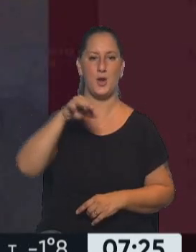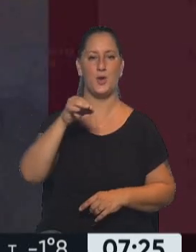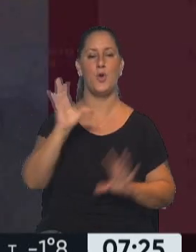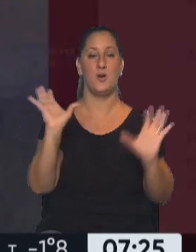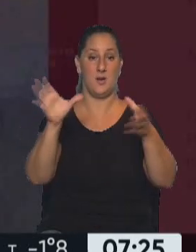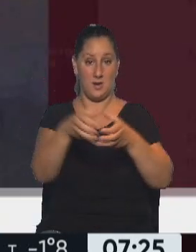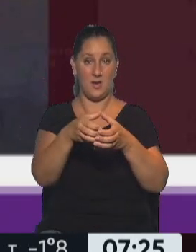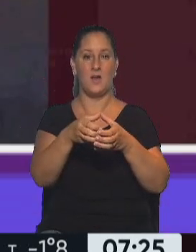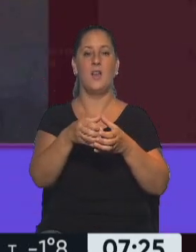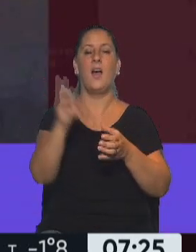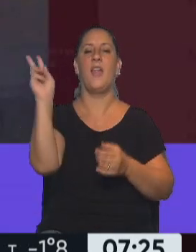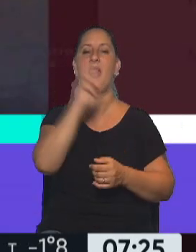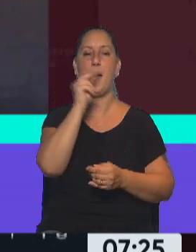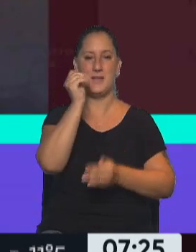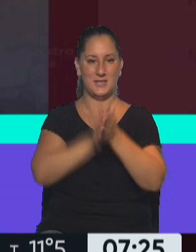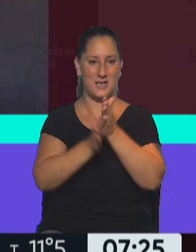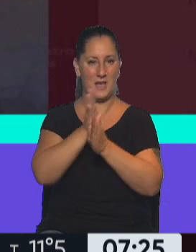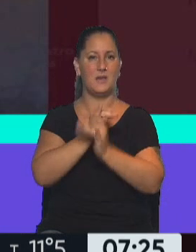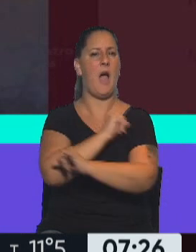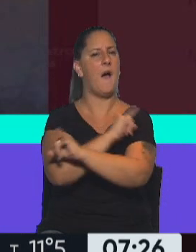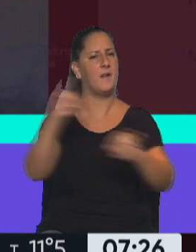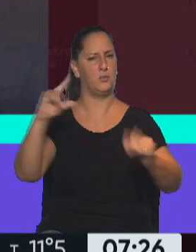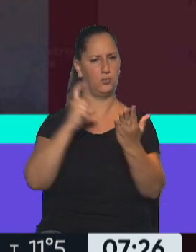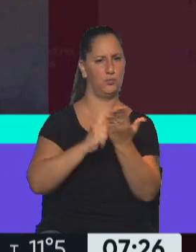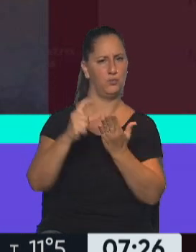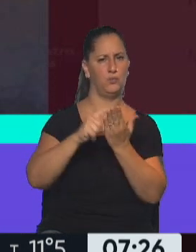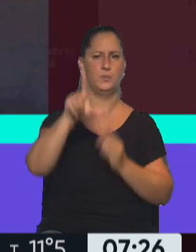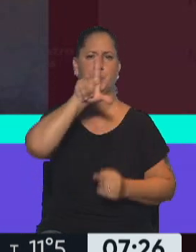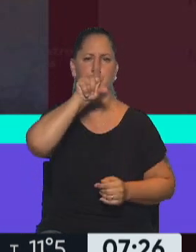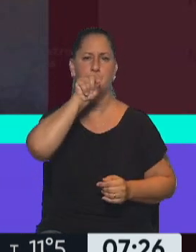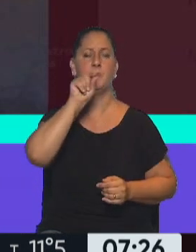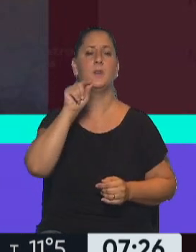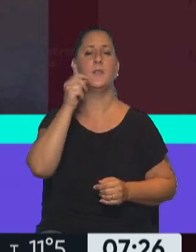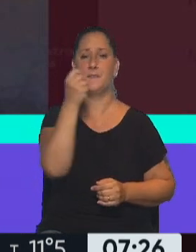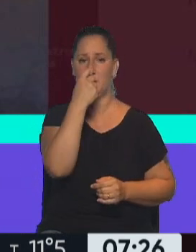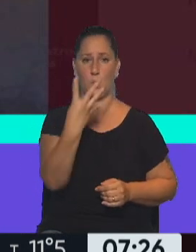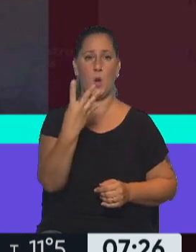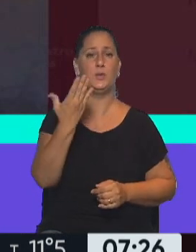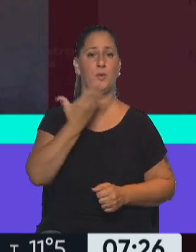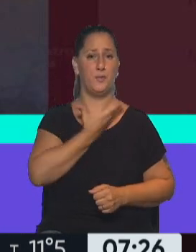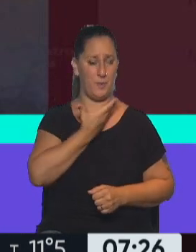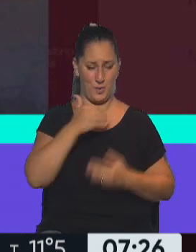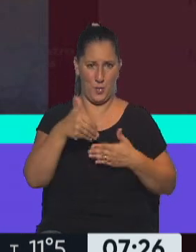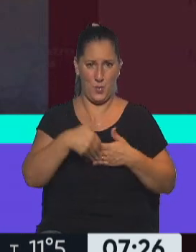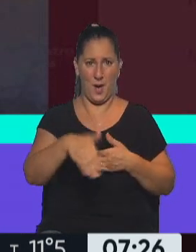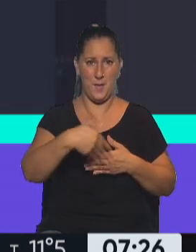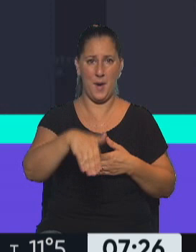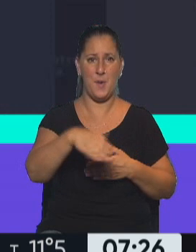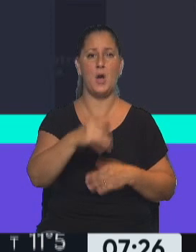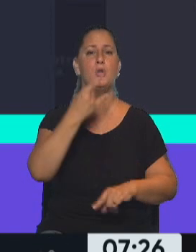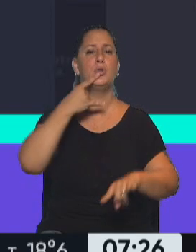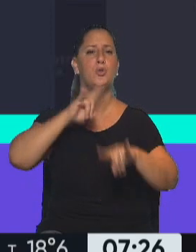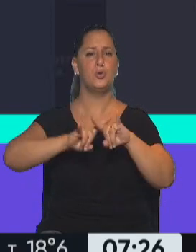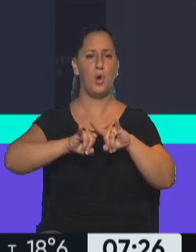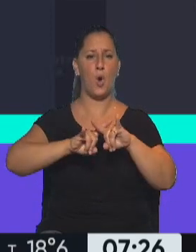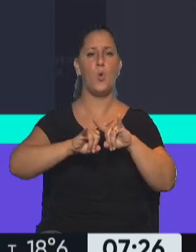Pablo Lescano avisó a través de sus redes sociales que este próximo jueves 24 de febrero, en un par de días, va a estar dando un